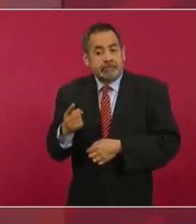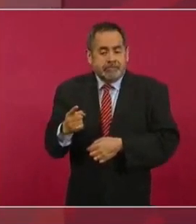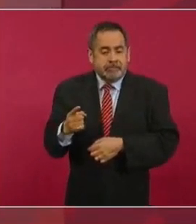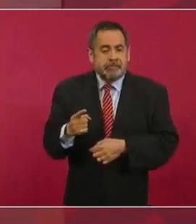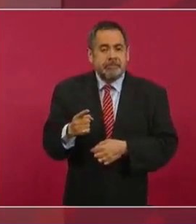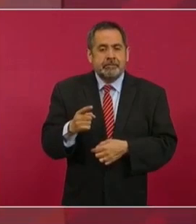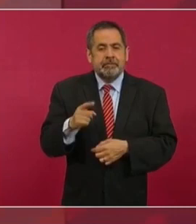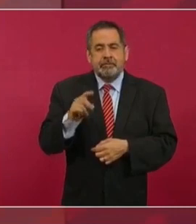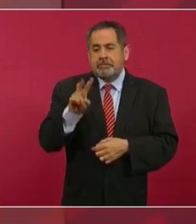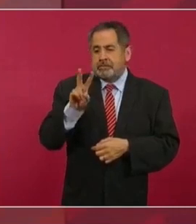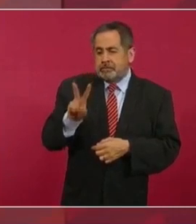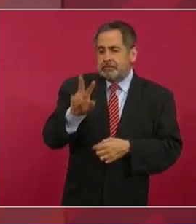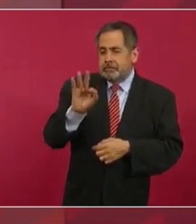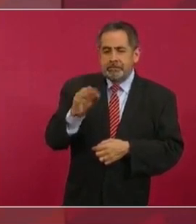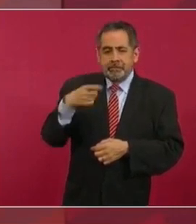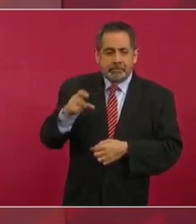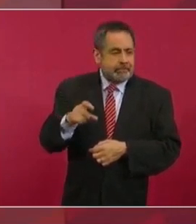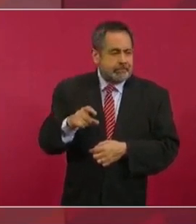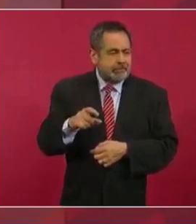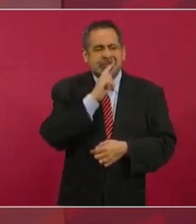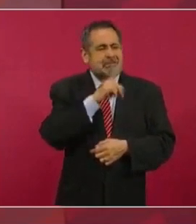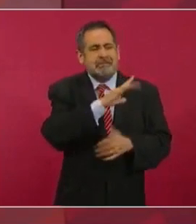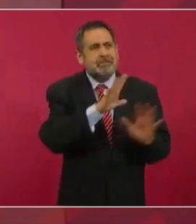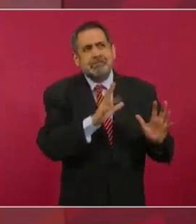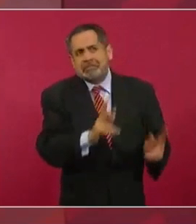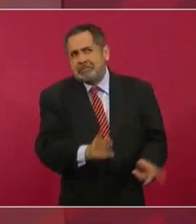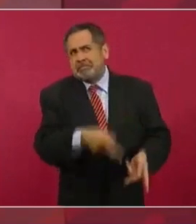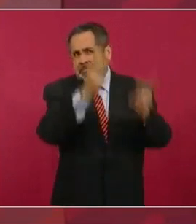propicia que se vendan a extranjeros.